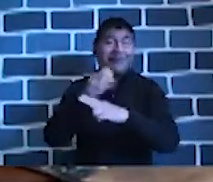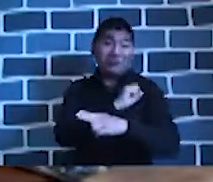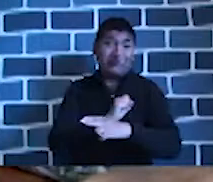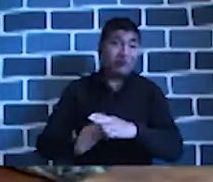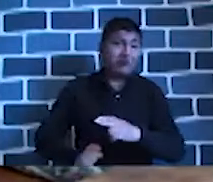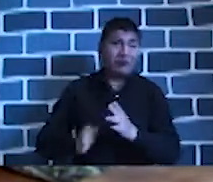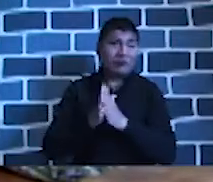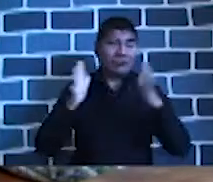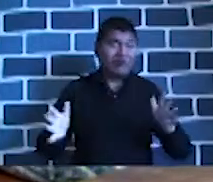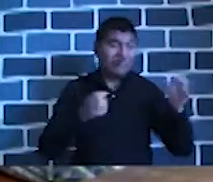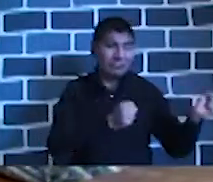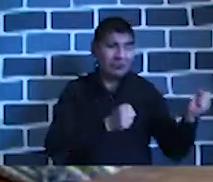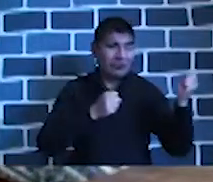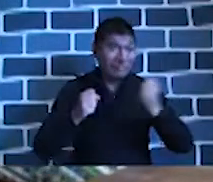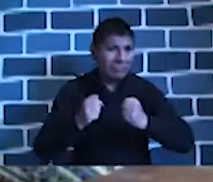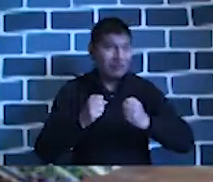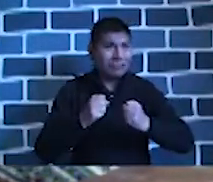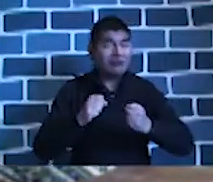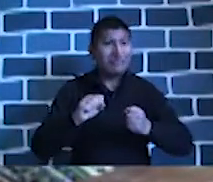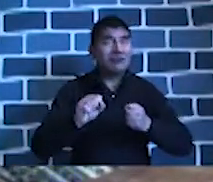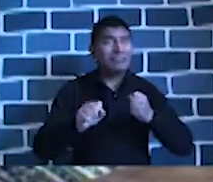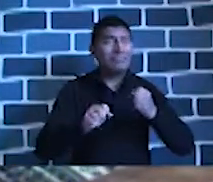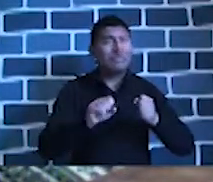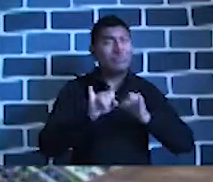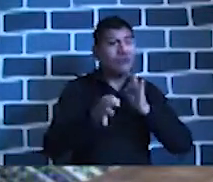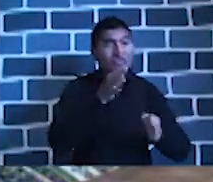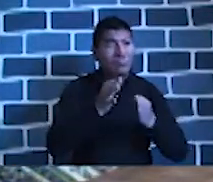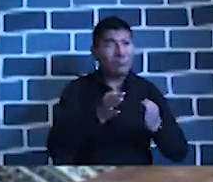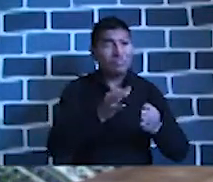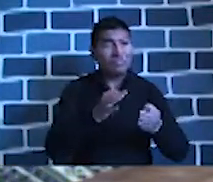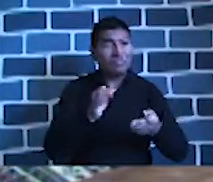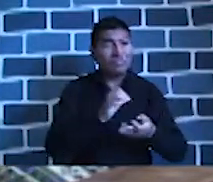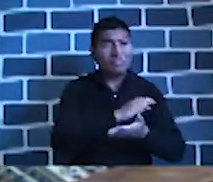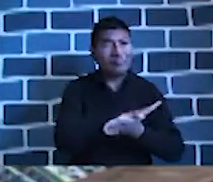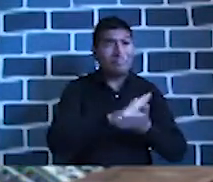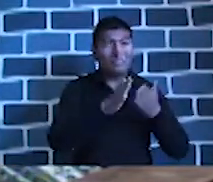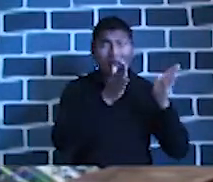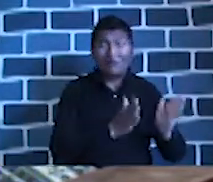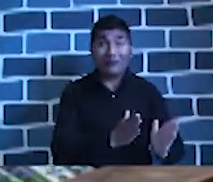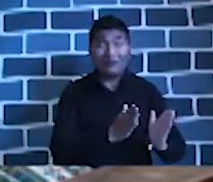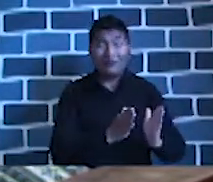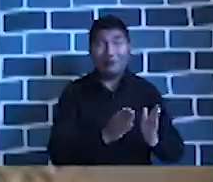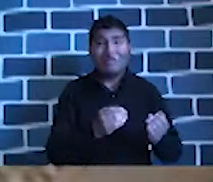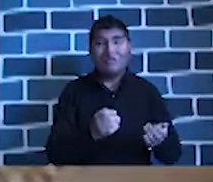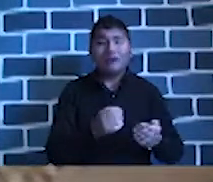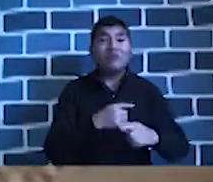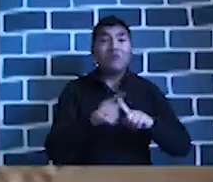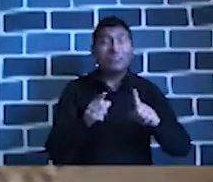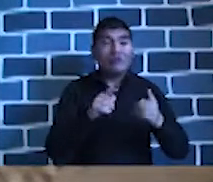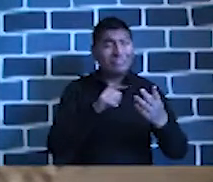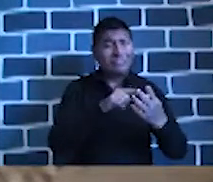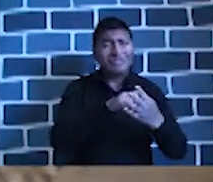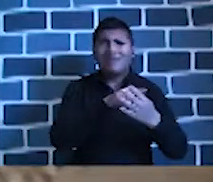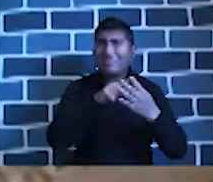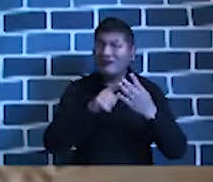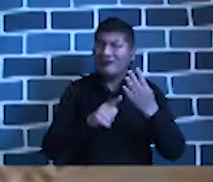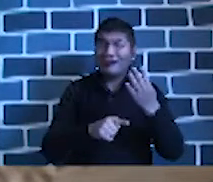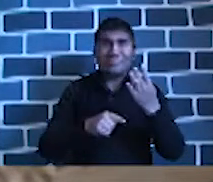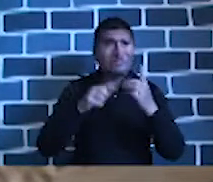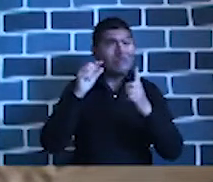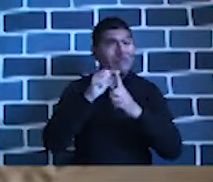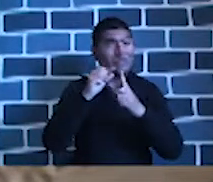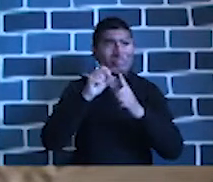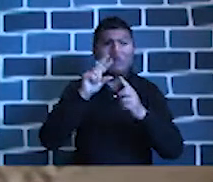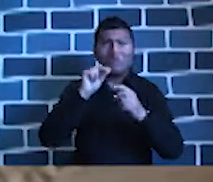Poder, Señor Justo Juez y otros. Pero en muchos casos esta devoción no llega a